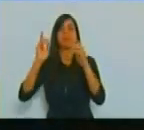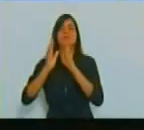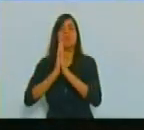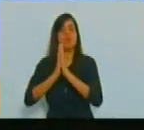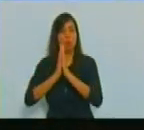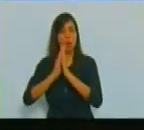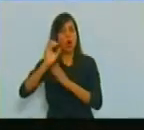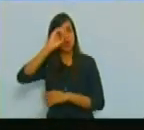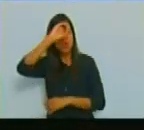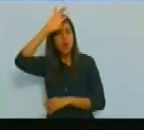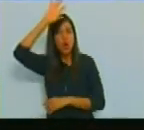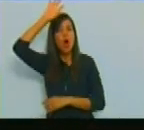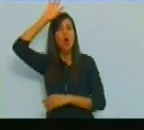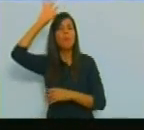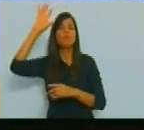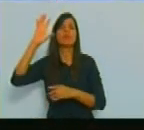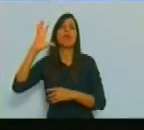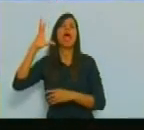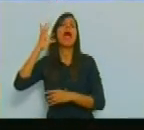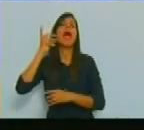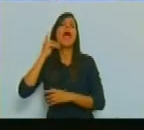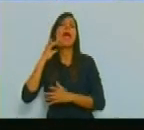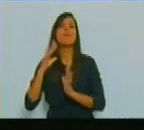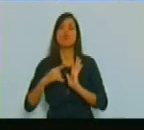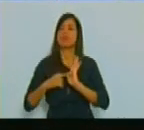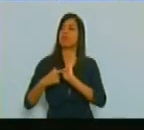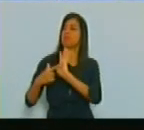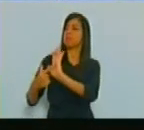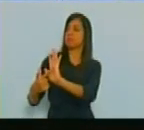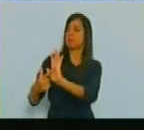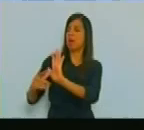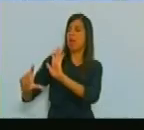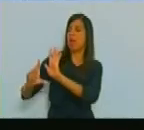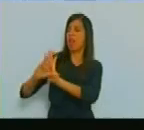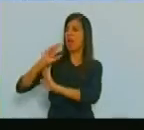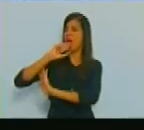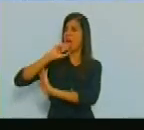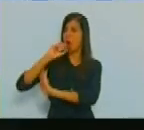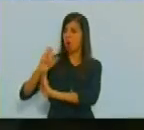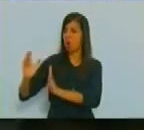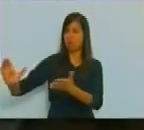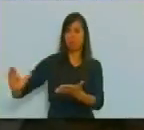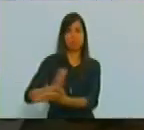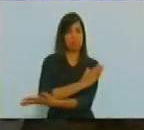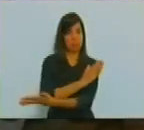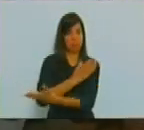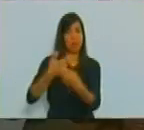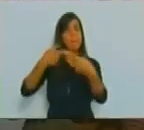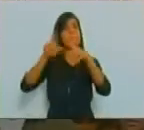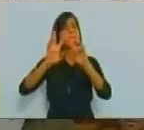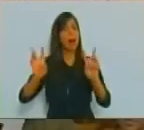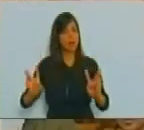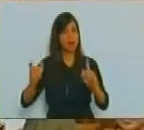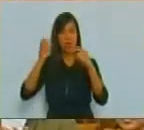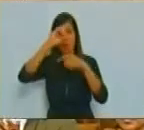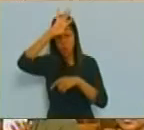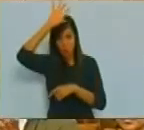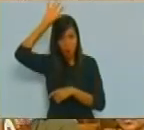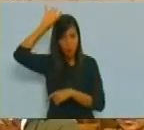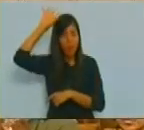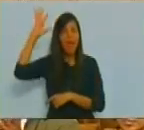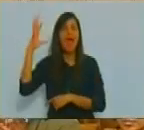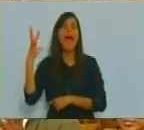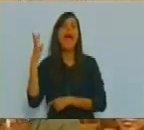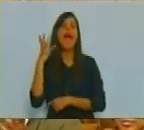robert debe ser la bandera de esta ley contra el odio y la intolerancia por la convivencia pacífica robert debe ser el ejemplo